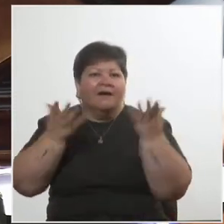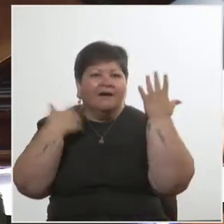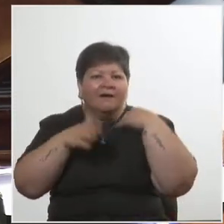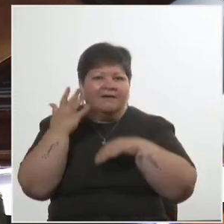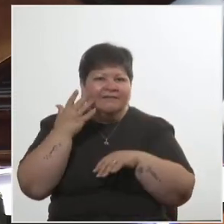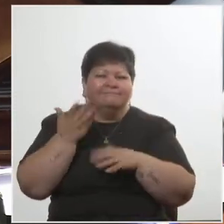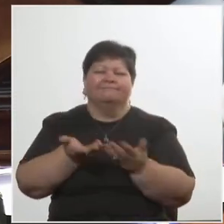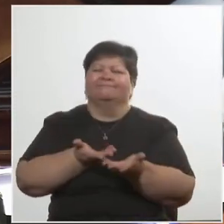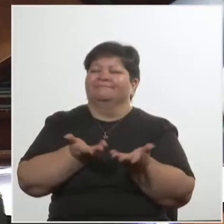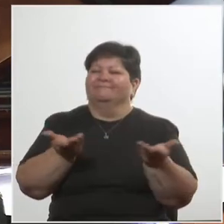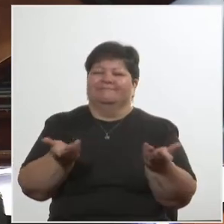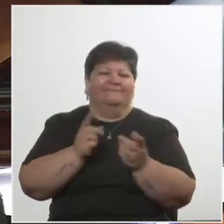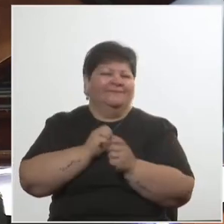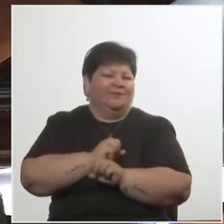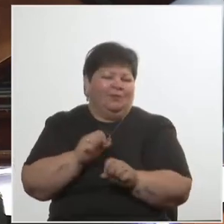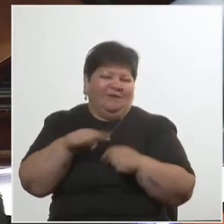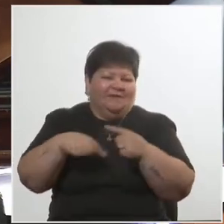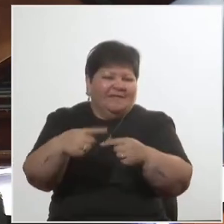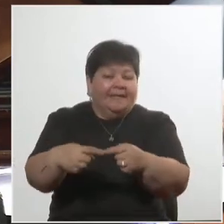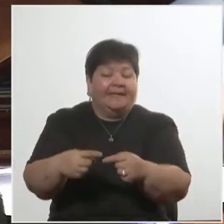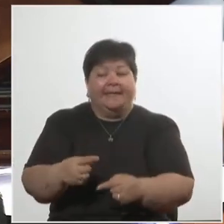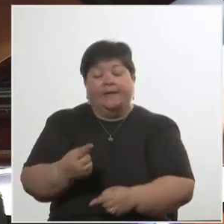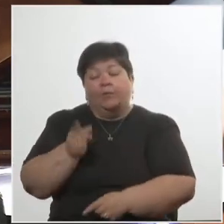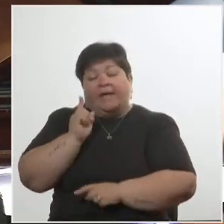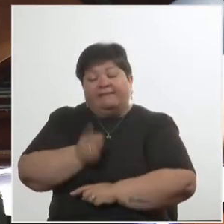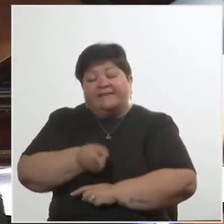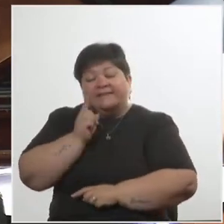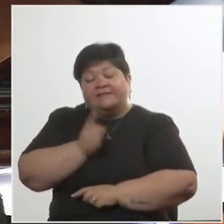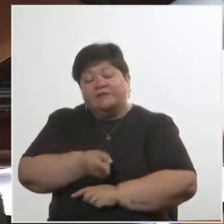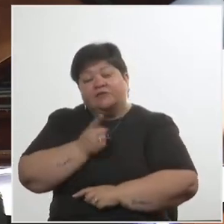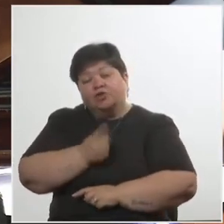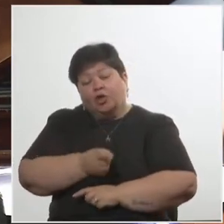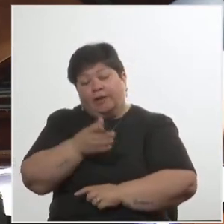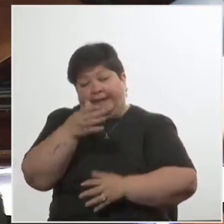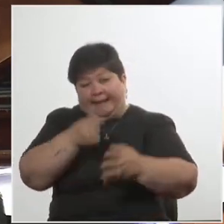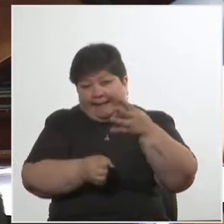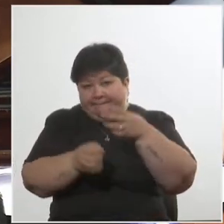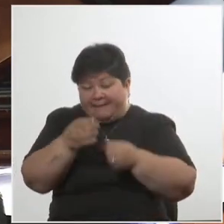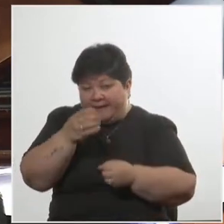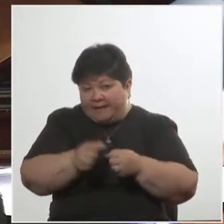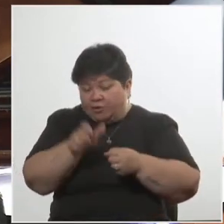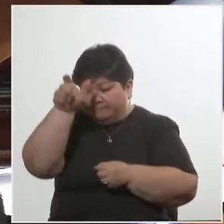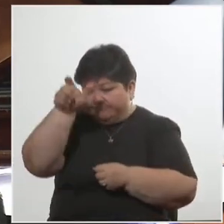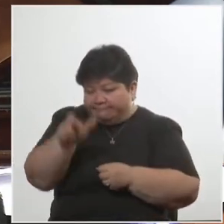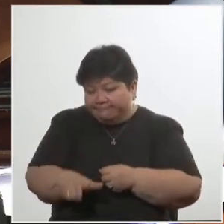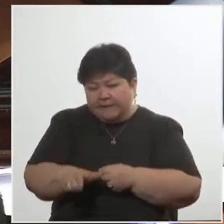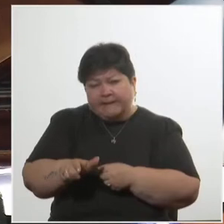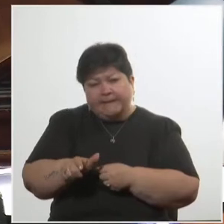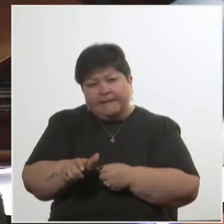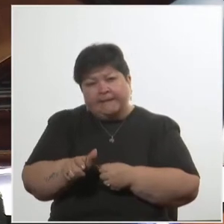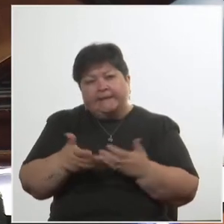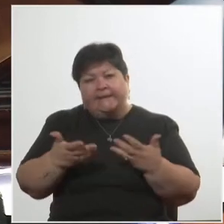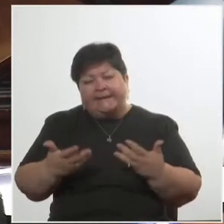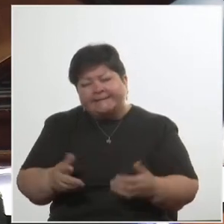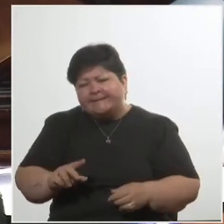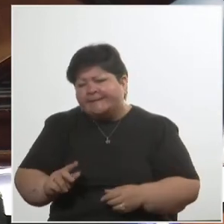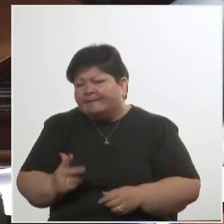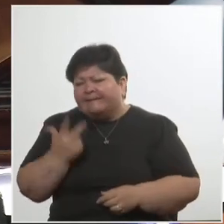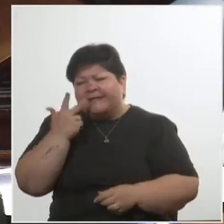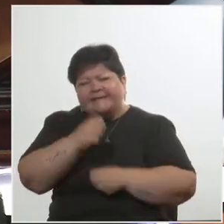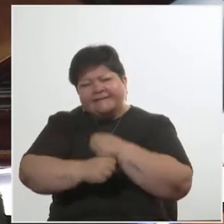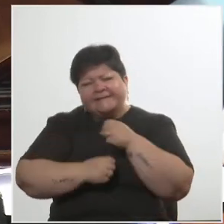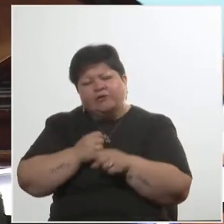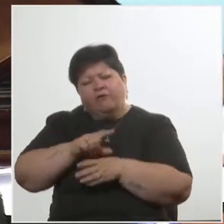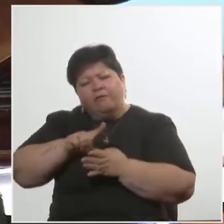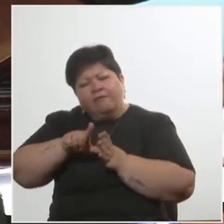una decisión Del tambero en el día de hoy lleva tres años en poder sacarle el primer litro de leche señor